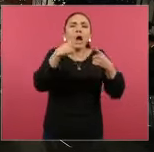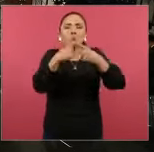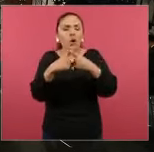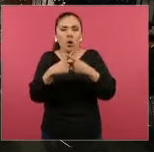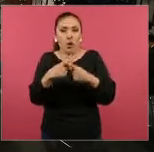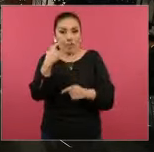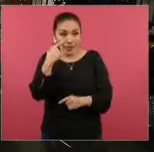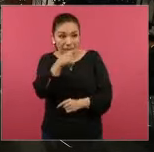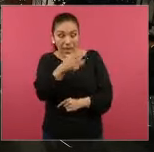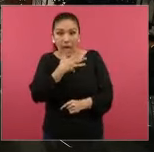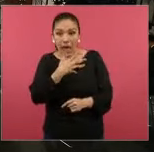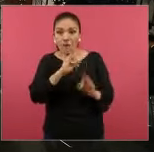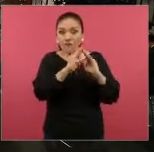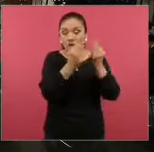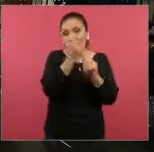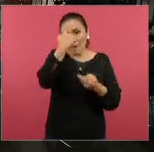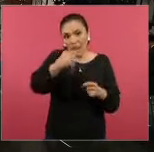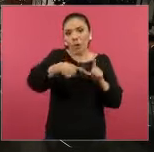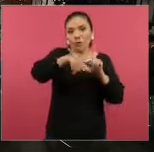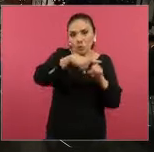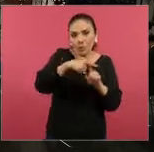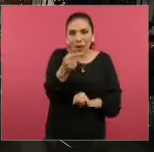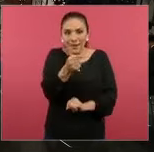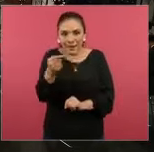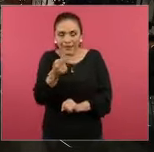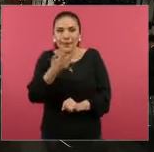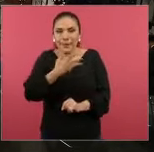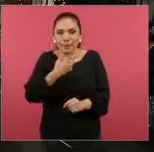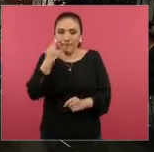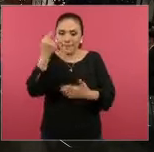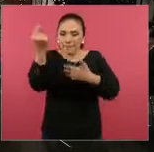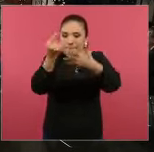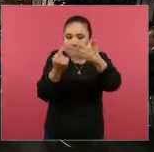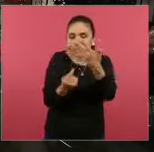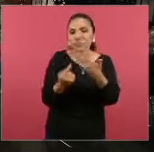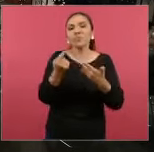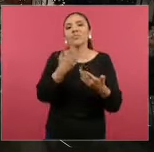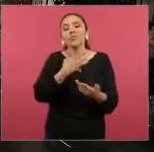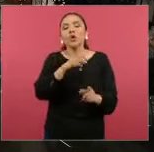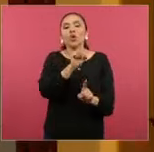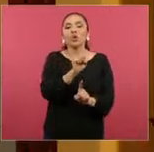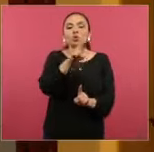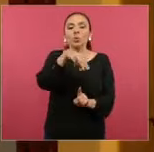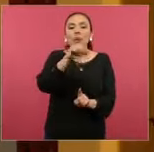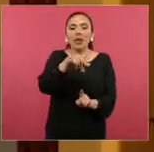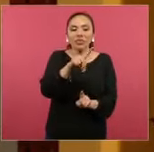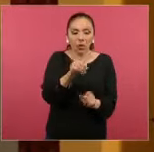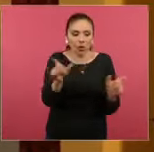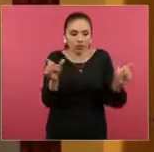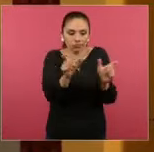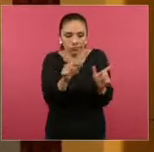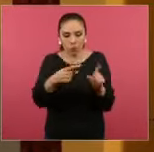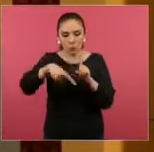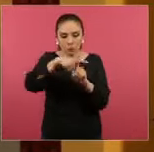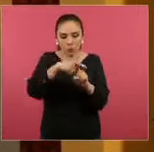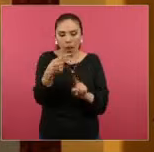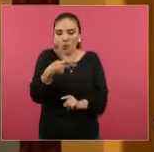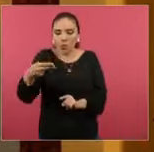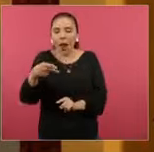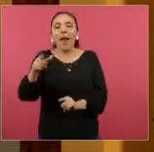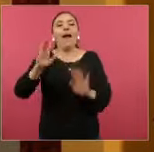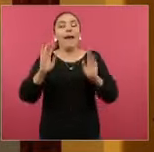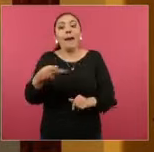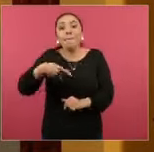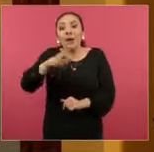aquí está el algoritmo de la suma y la resta. Tiene estos elementos, sumandos, tiene un resultado, pero ahora, ¿cuál es su